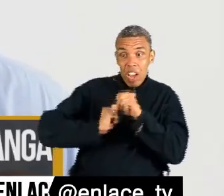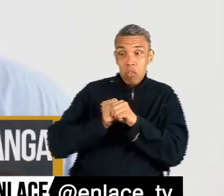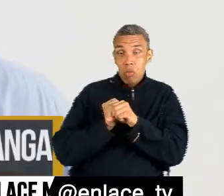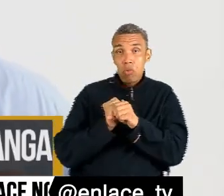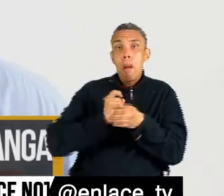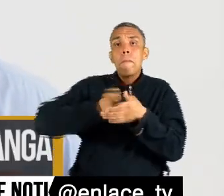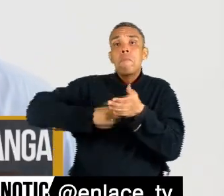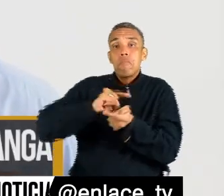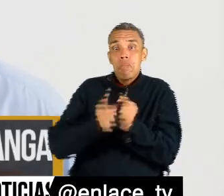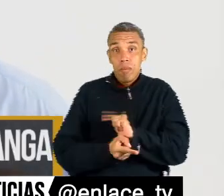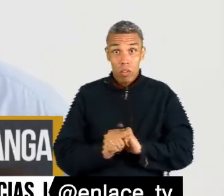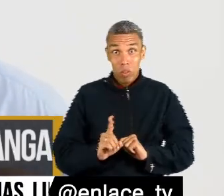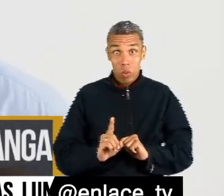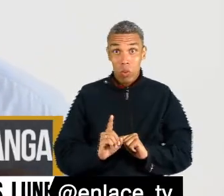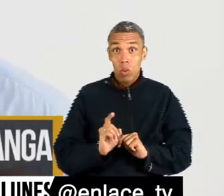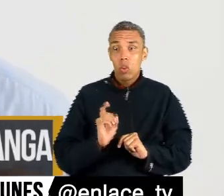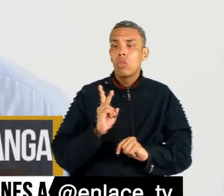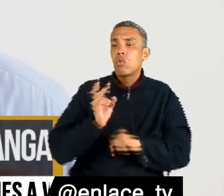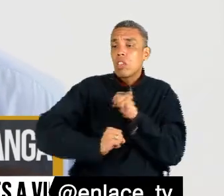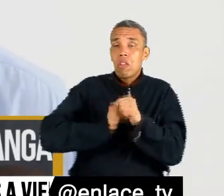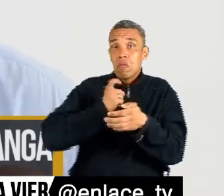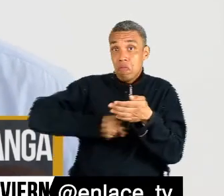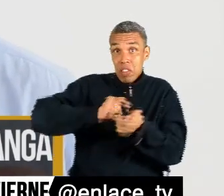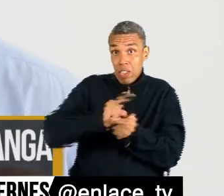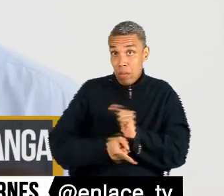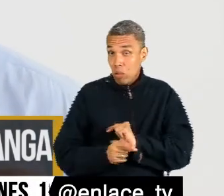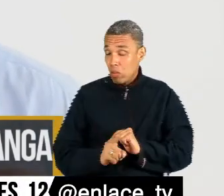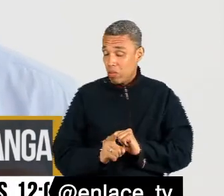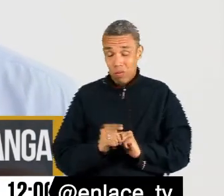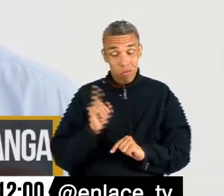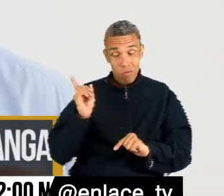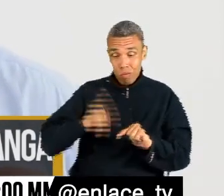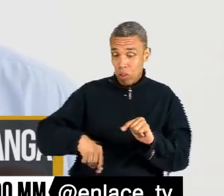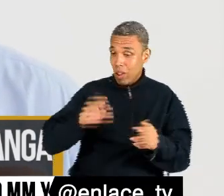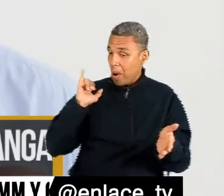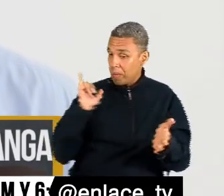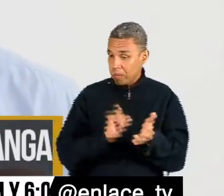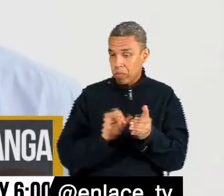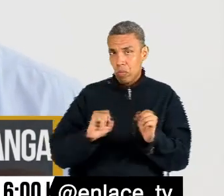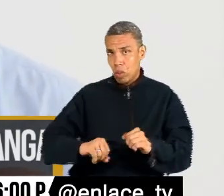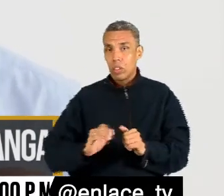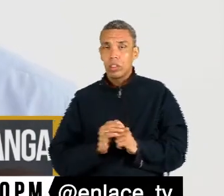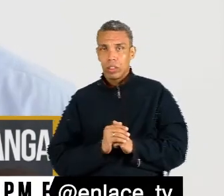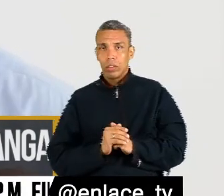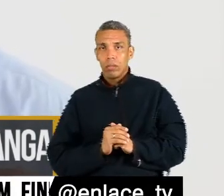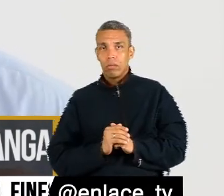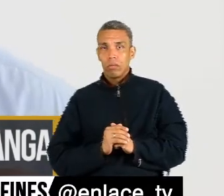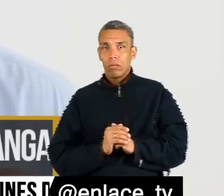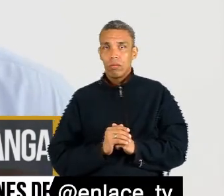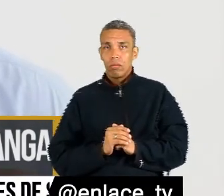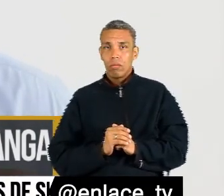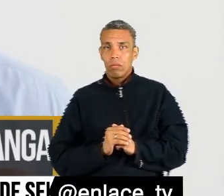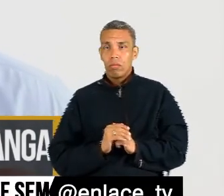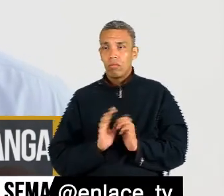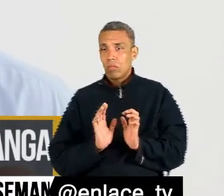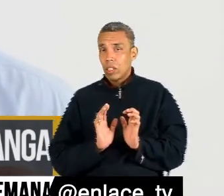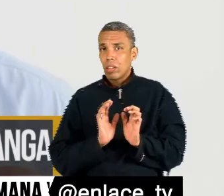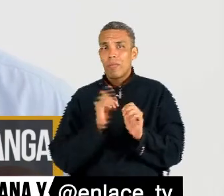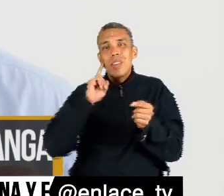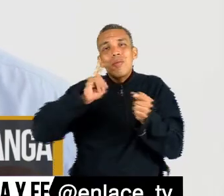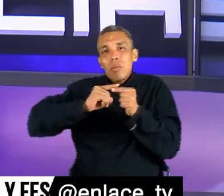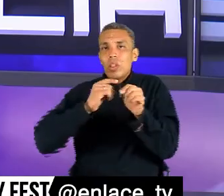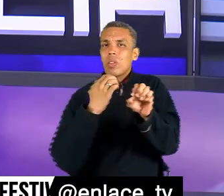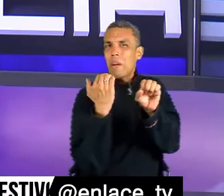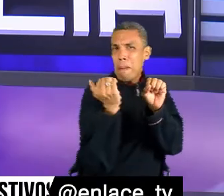se modifiquen los 3 primeros años, sino se necesita es el compromiso de que a Barranca Bermeja se llegue con doble calzada.